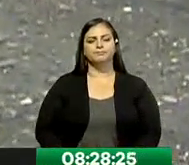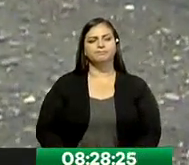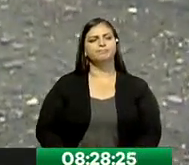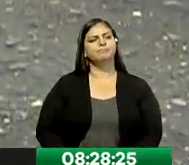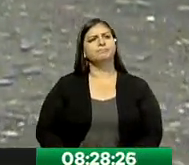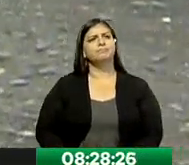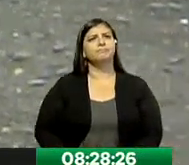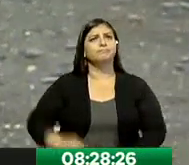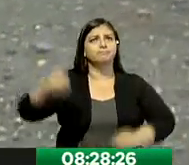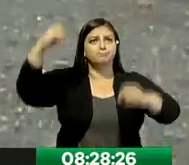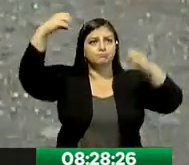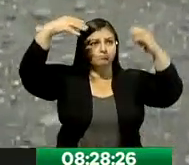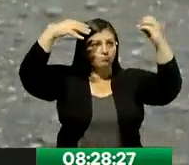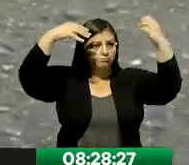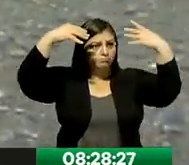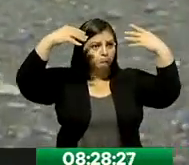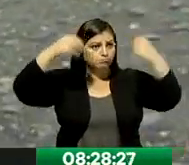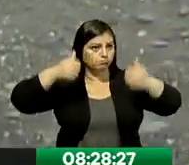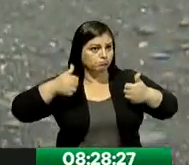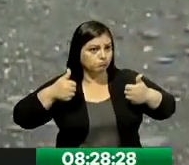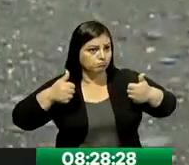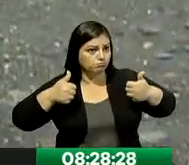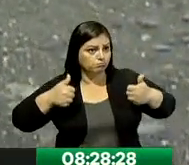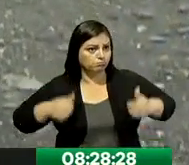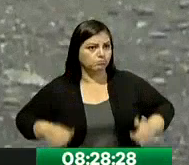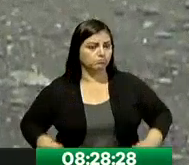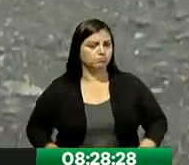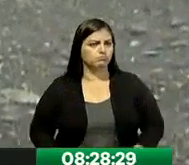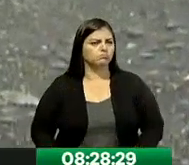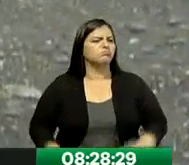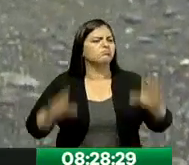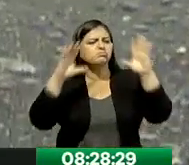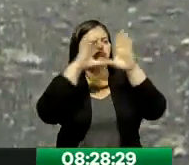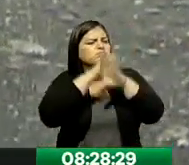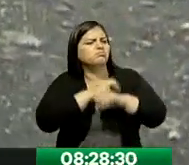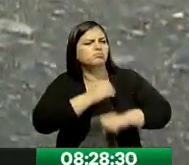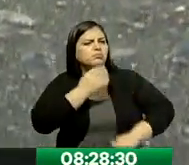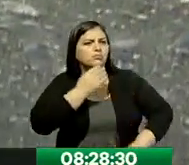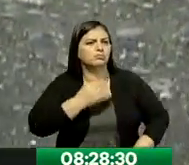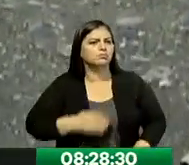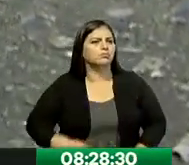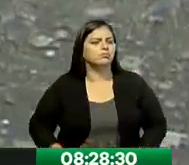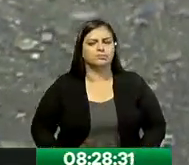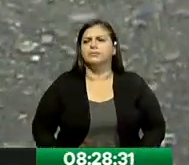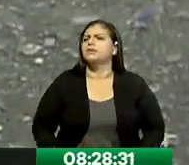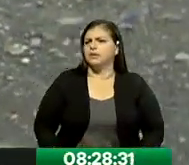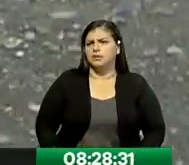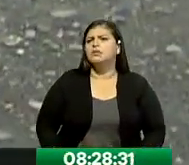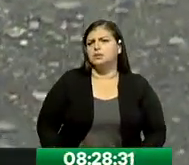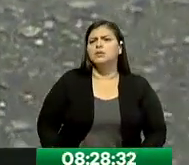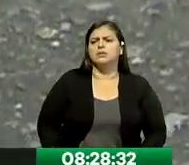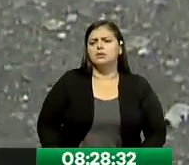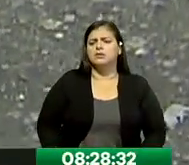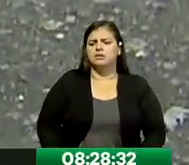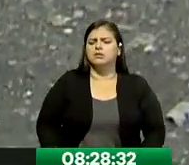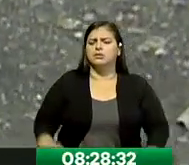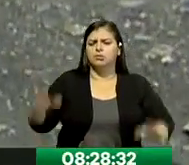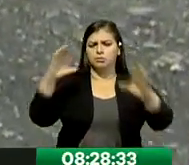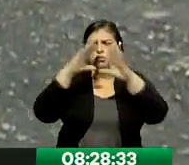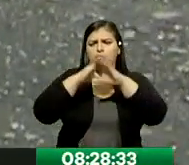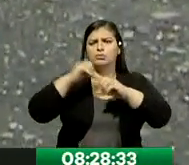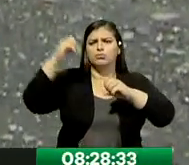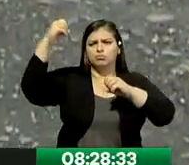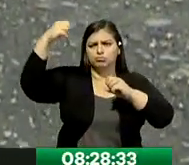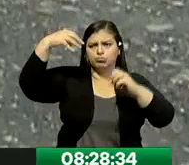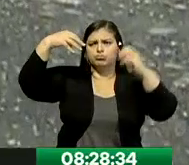luminarias, caballero, en este sector me dicen que la noche no funciona. No, sí hay luces, para que no va a fallar de este lado, todos tenemos